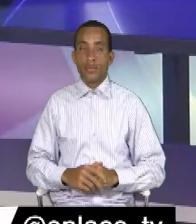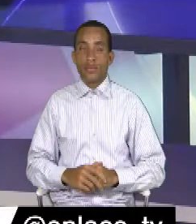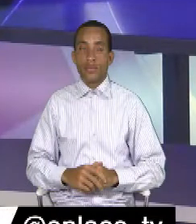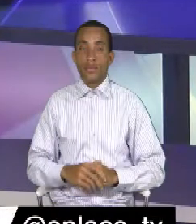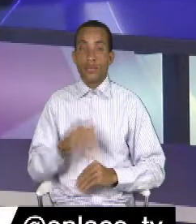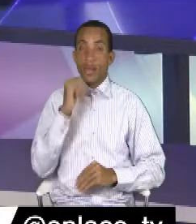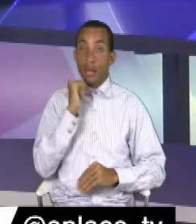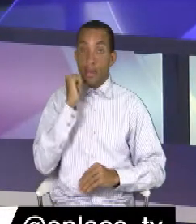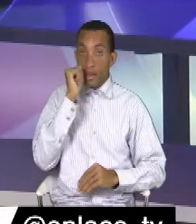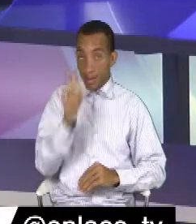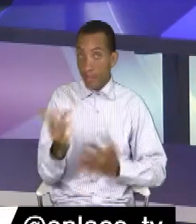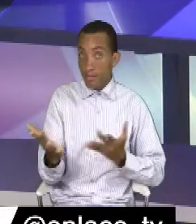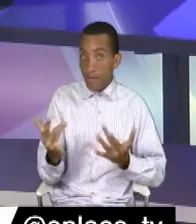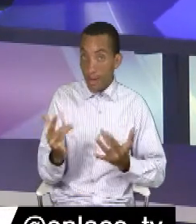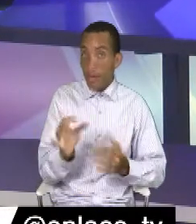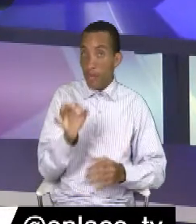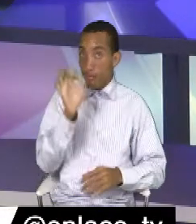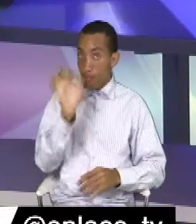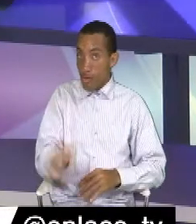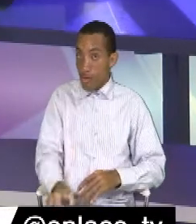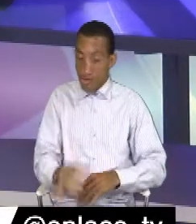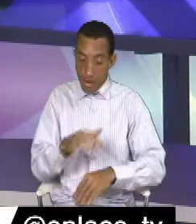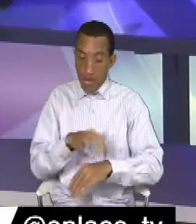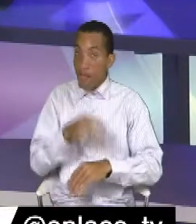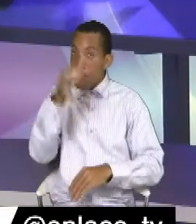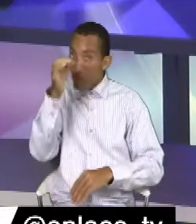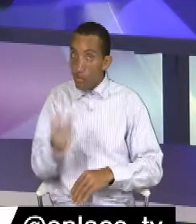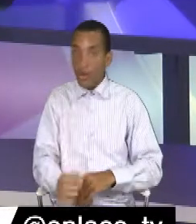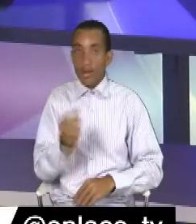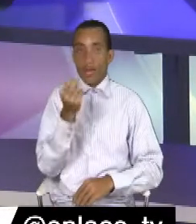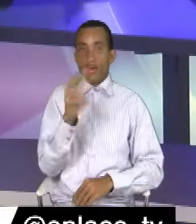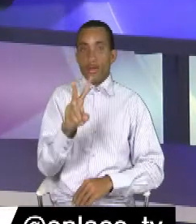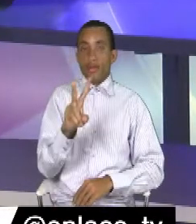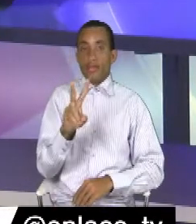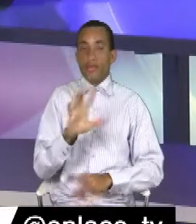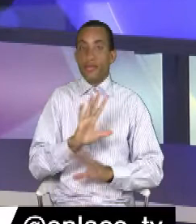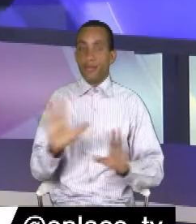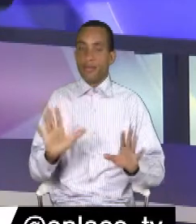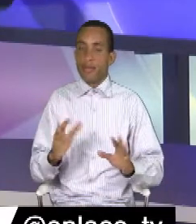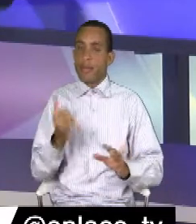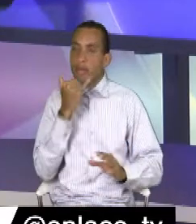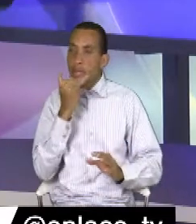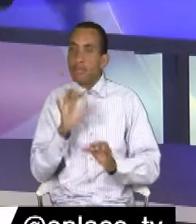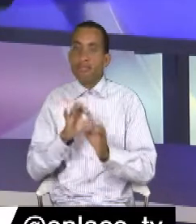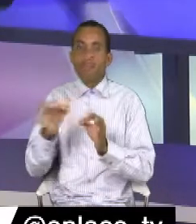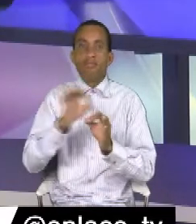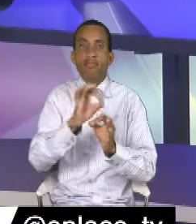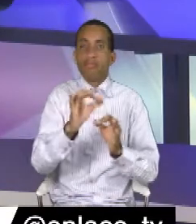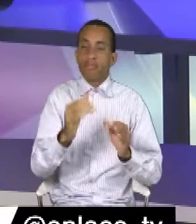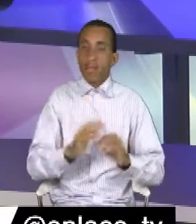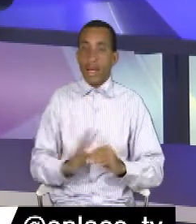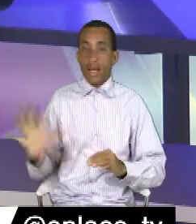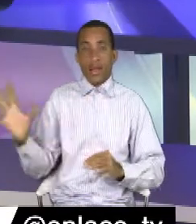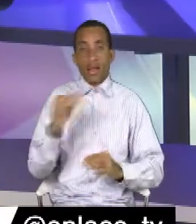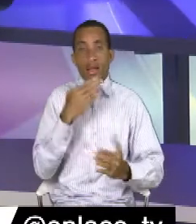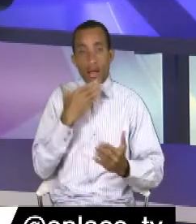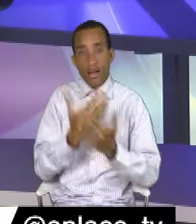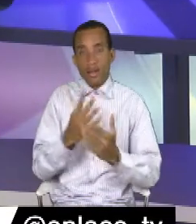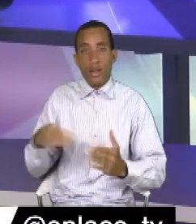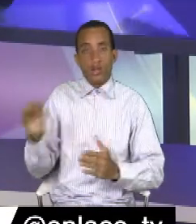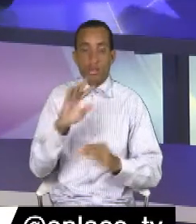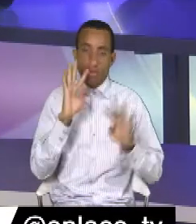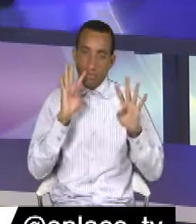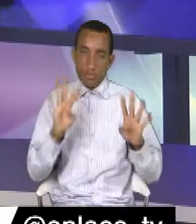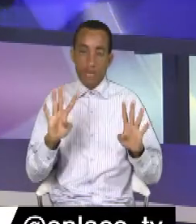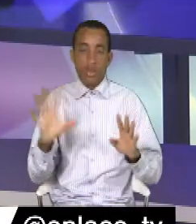Mañana los esperamos muy puntuales, 12 del mediodía, con más de lo que pasa en la ciudad y región. Gracias como siempre a ustedes por la preferencia y que